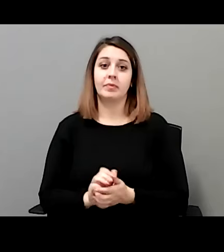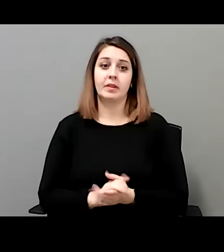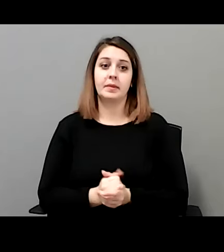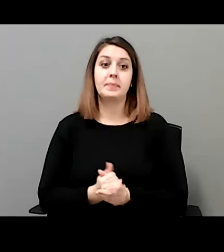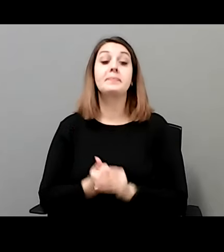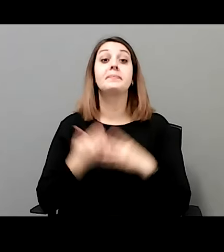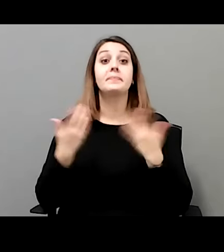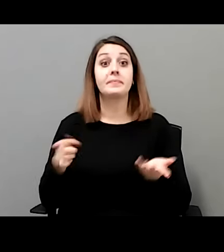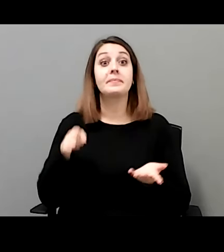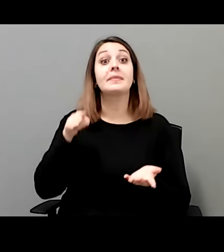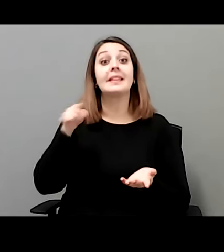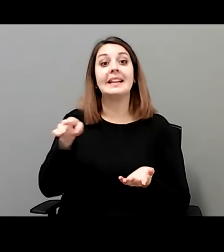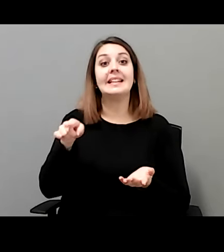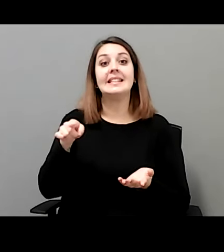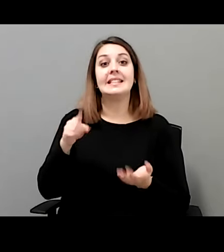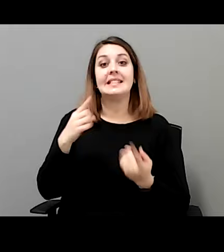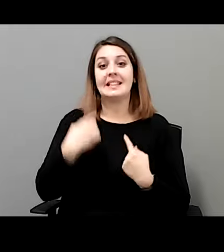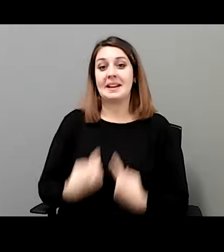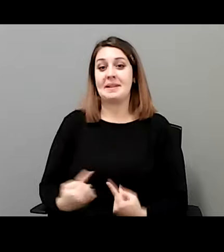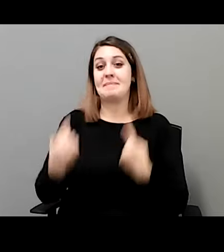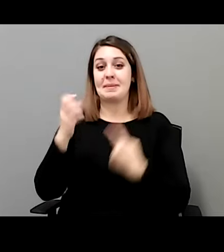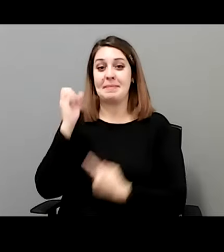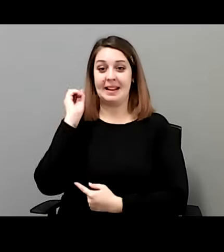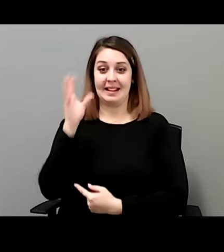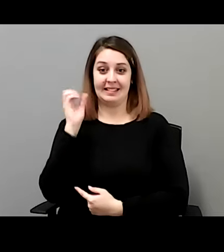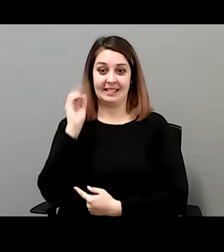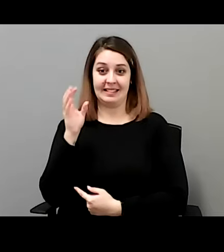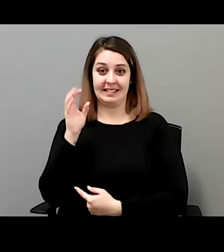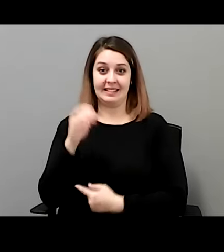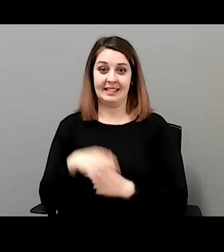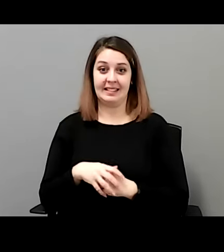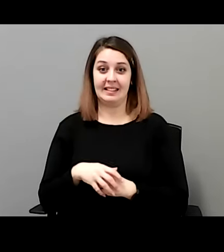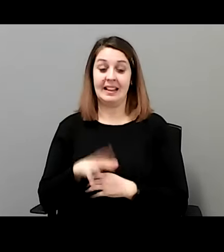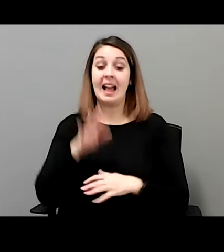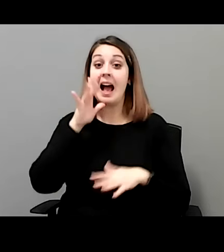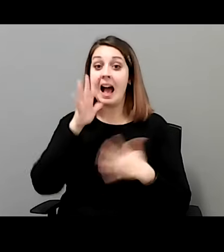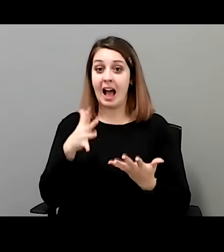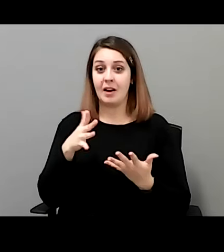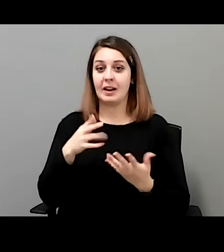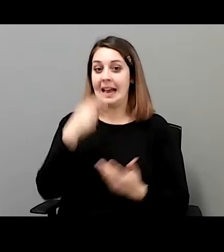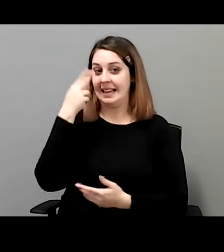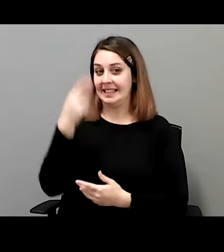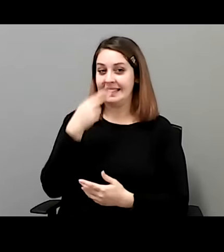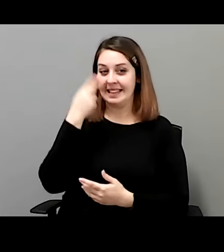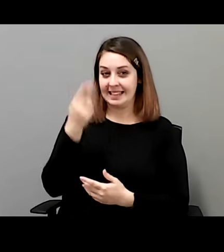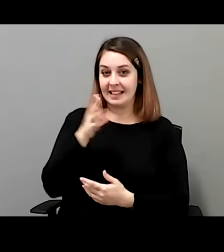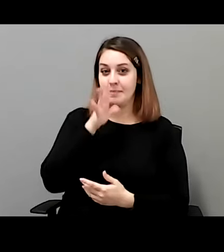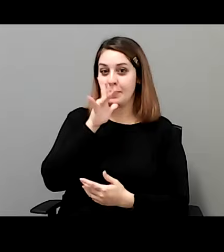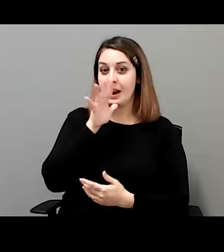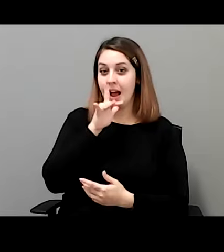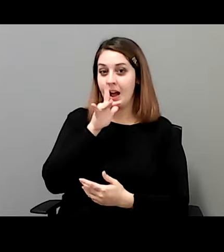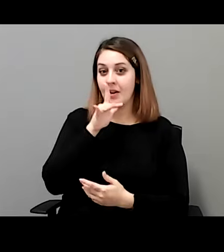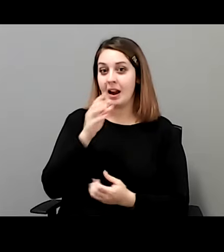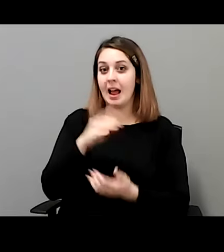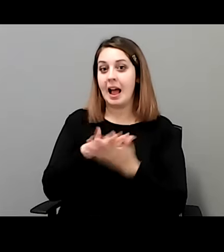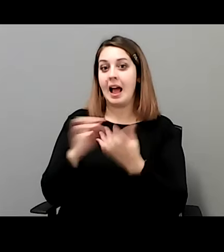Vale, y esta sería la primera ponencia. Ahora viene lo interesante, porque ahora nos van a